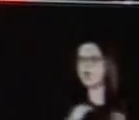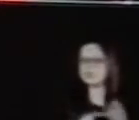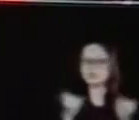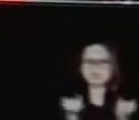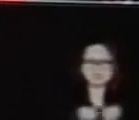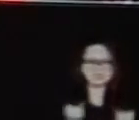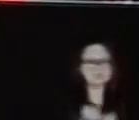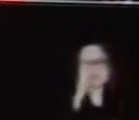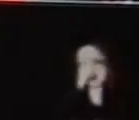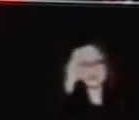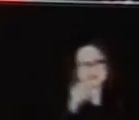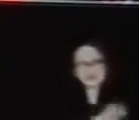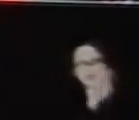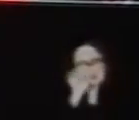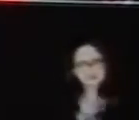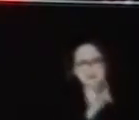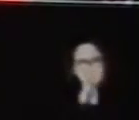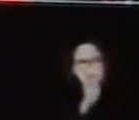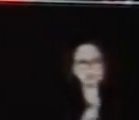la electricidad.